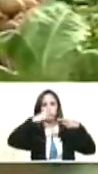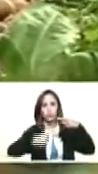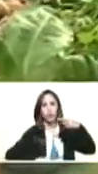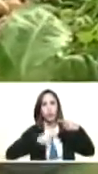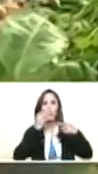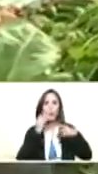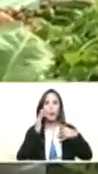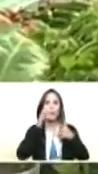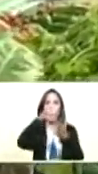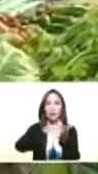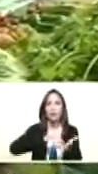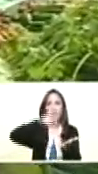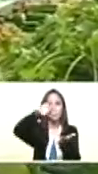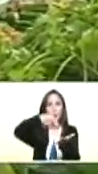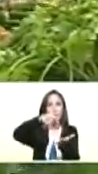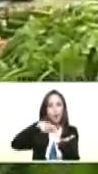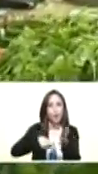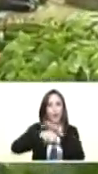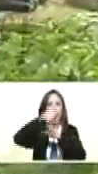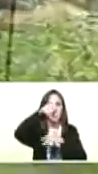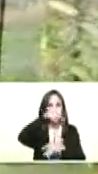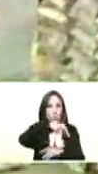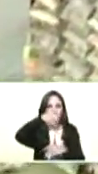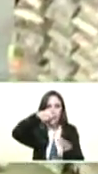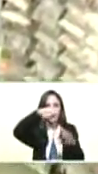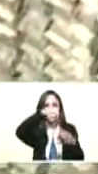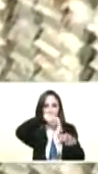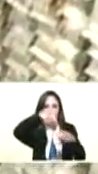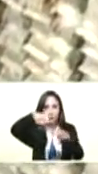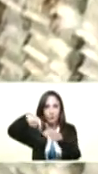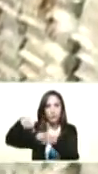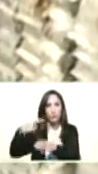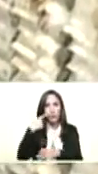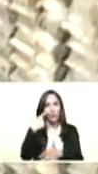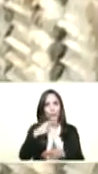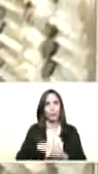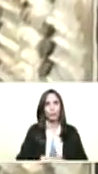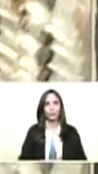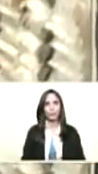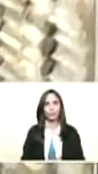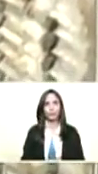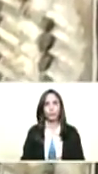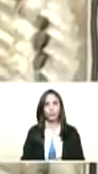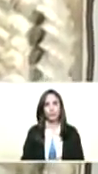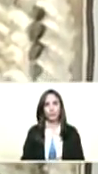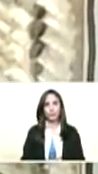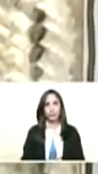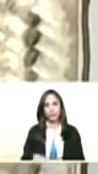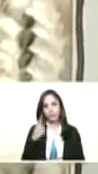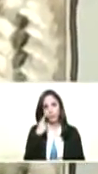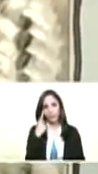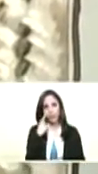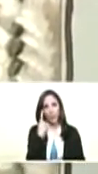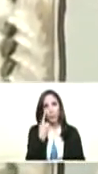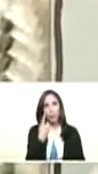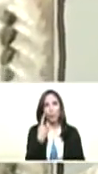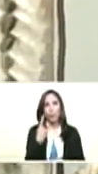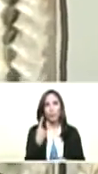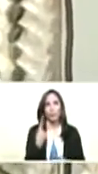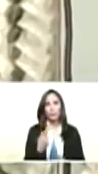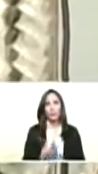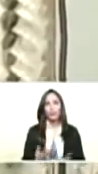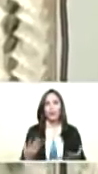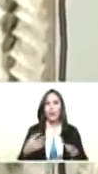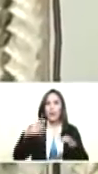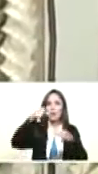semilla. ¿Ah? Había un comentario ahí, Wilmar Castro Soteldo. Fíjense ustedes. ¿Ah? Aquí están las semillas, aquí están